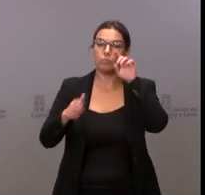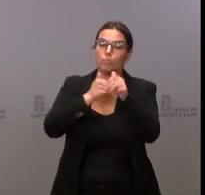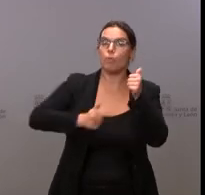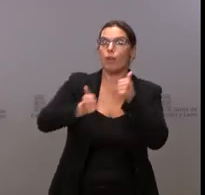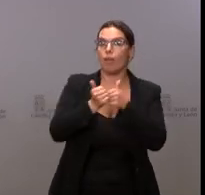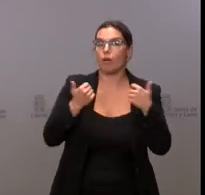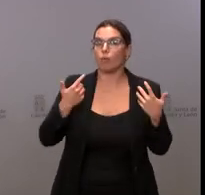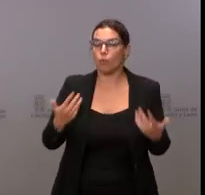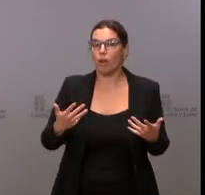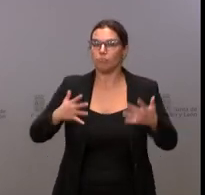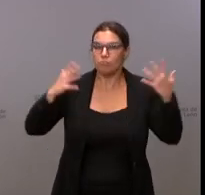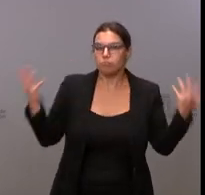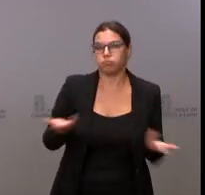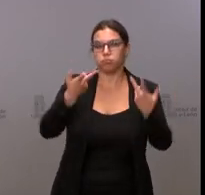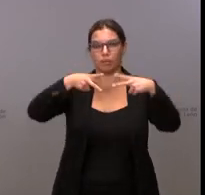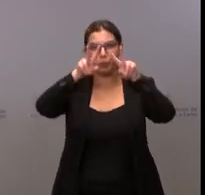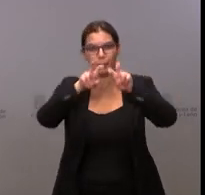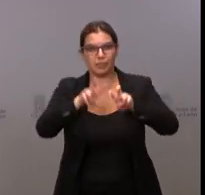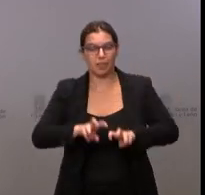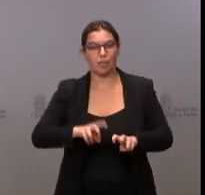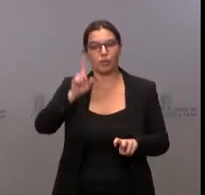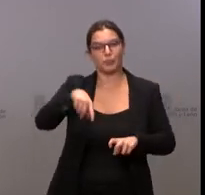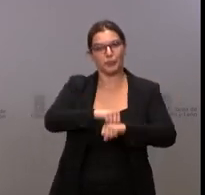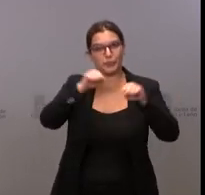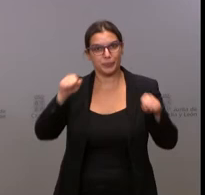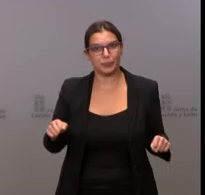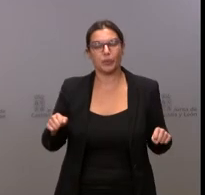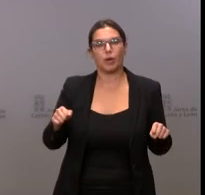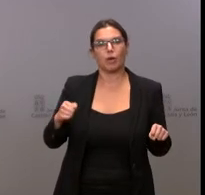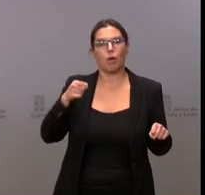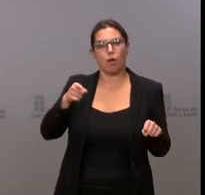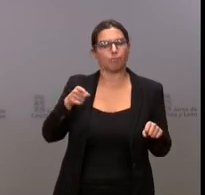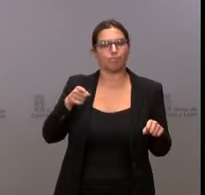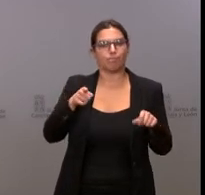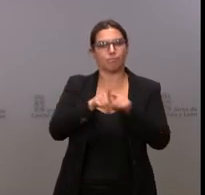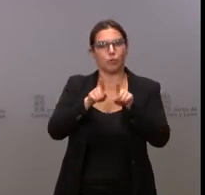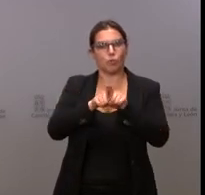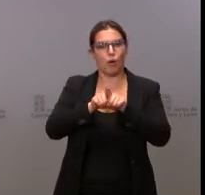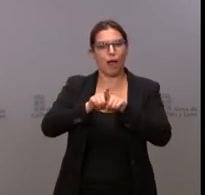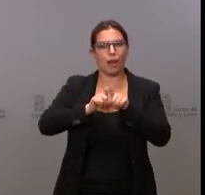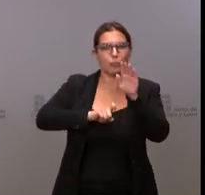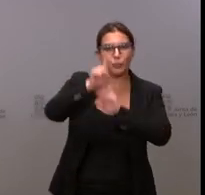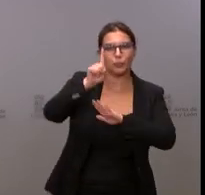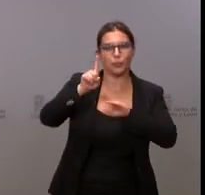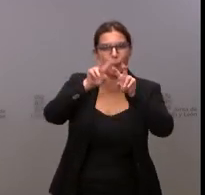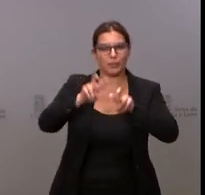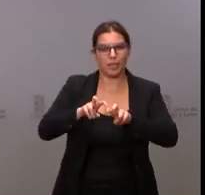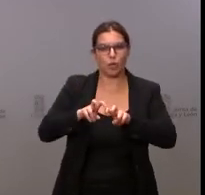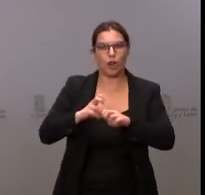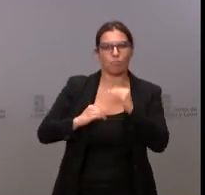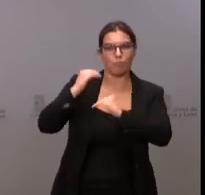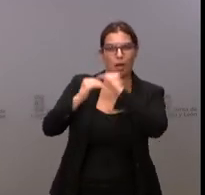potenciar la investigación y consolidar una auténtica carrera investigadora en este